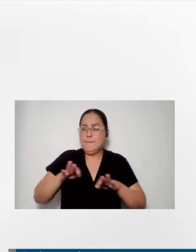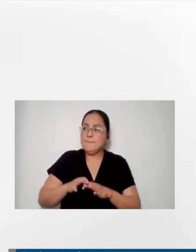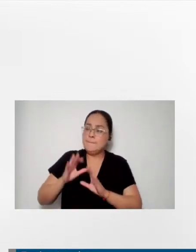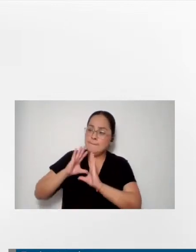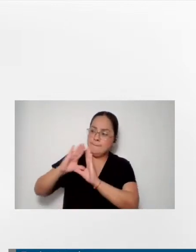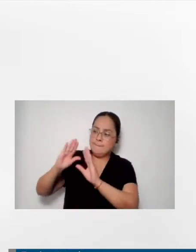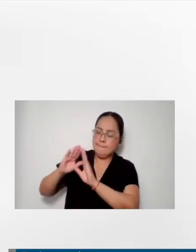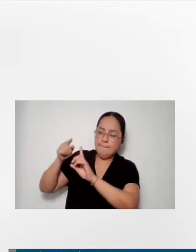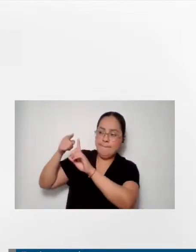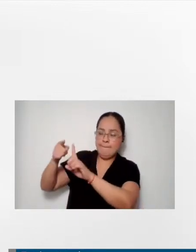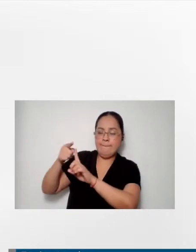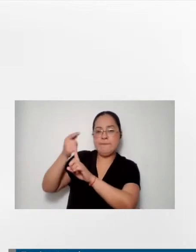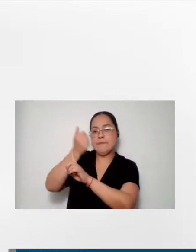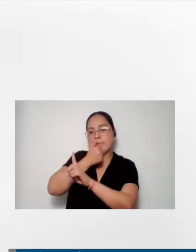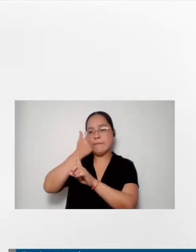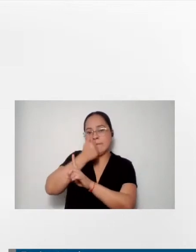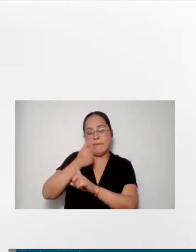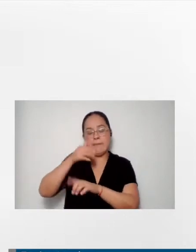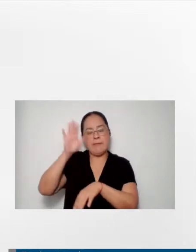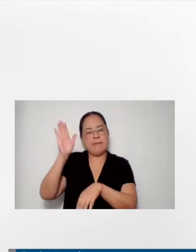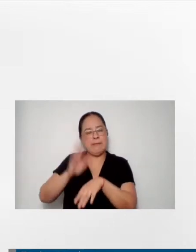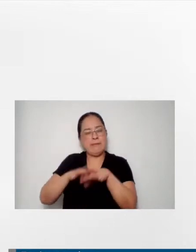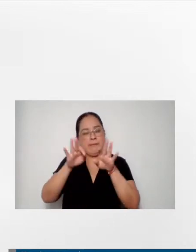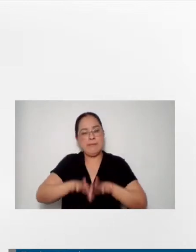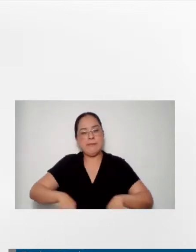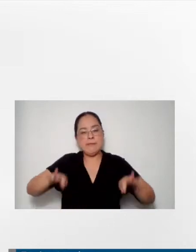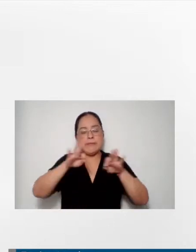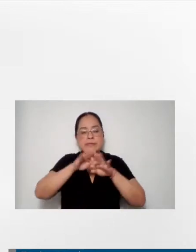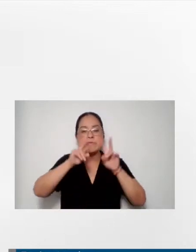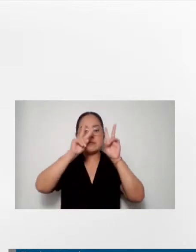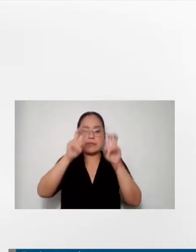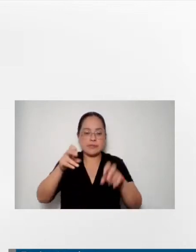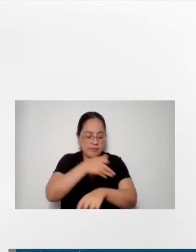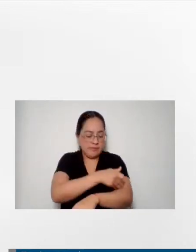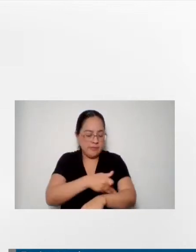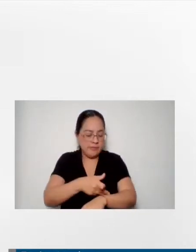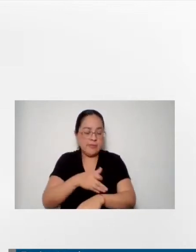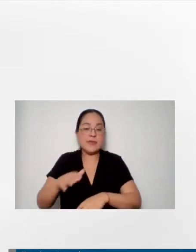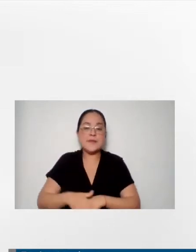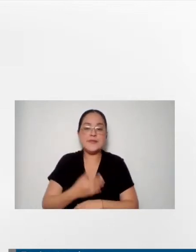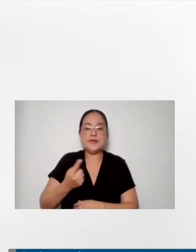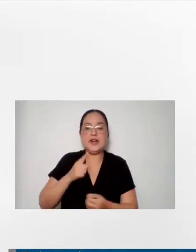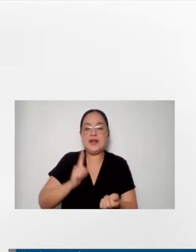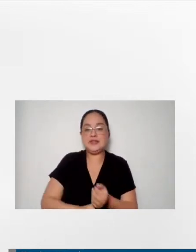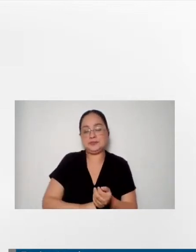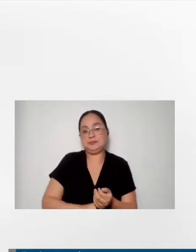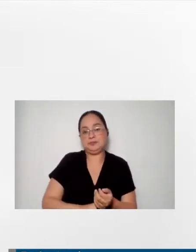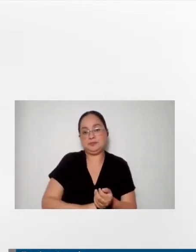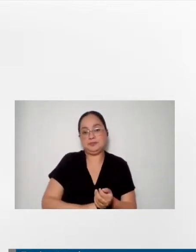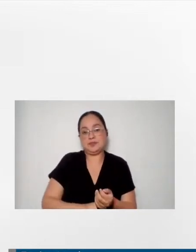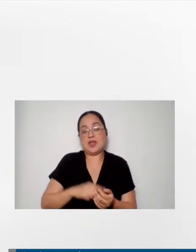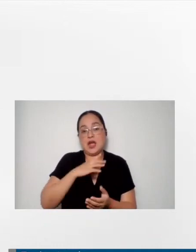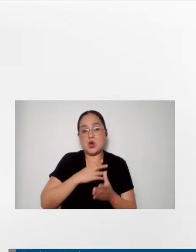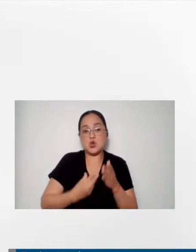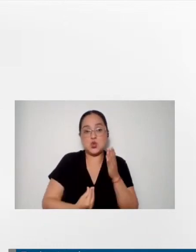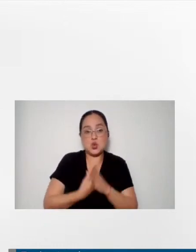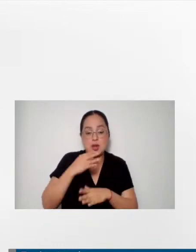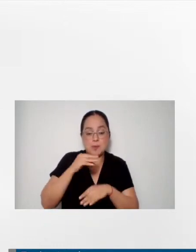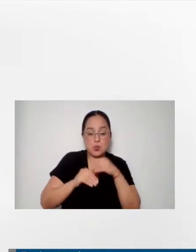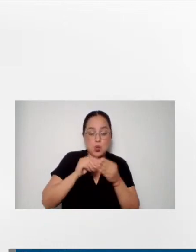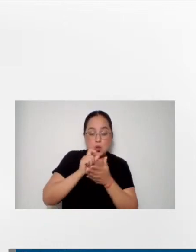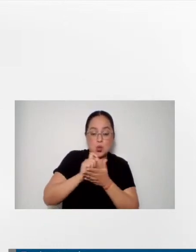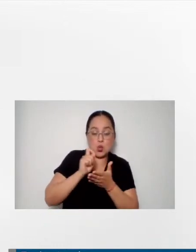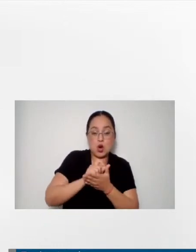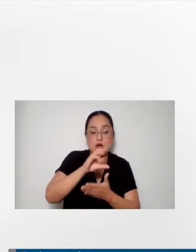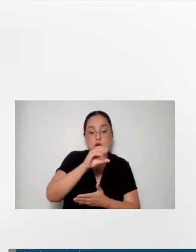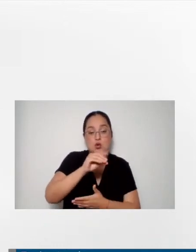en derecho de familia, donde la jurisprudencia lo que ha hecho es tachar y reescribir los códigos, porque los códigos no han seguido el